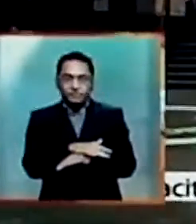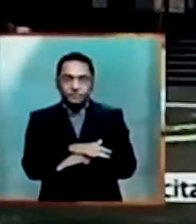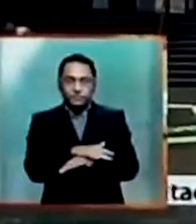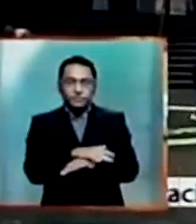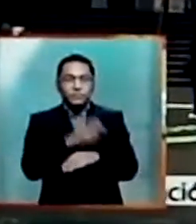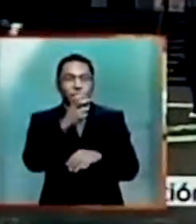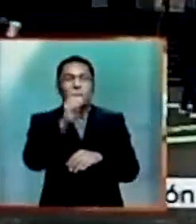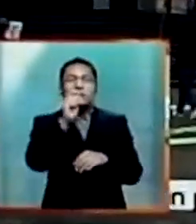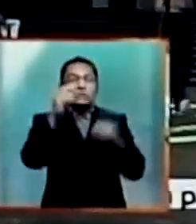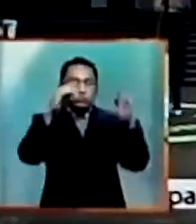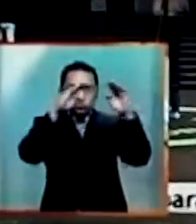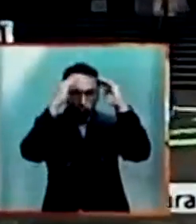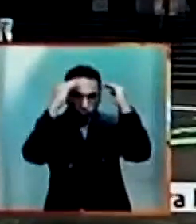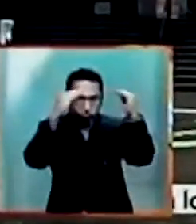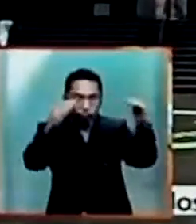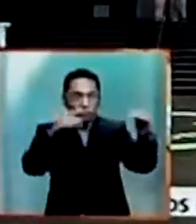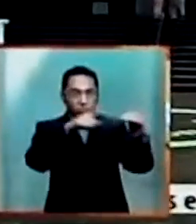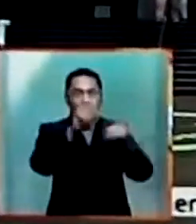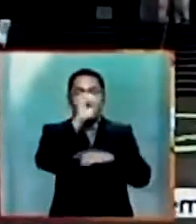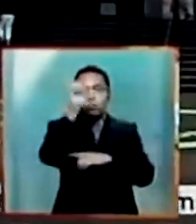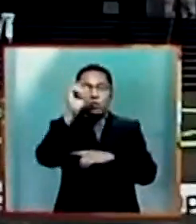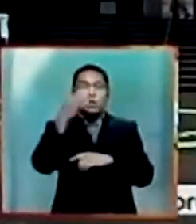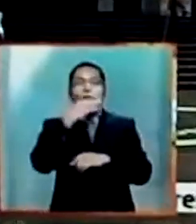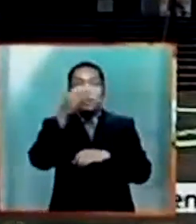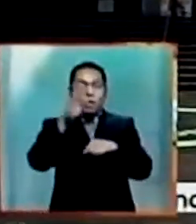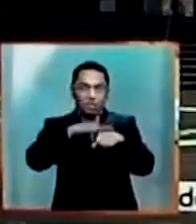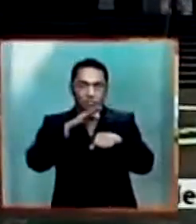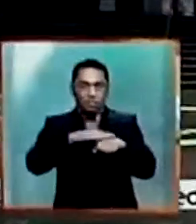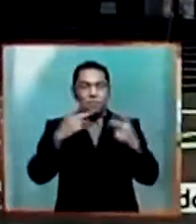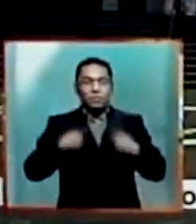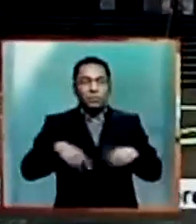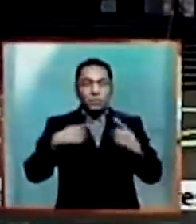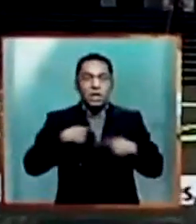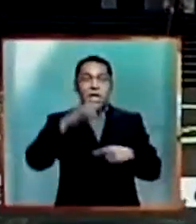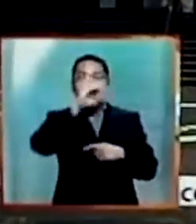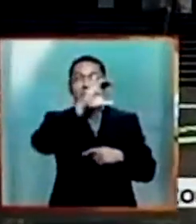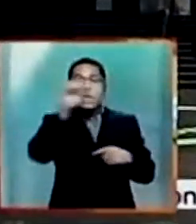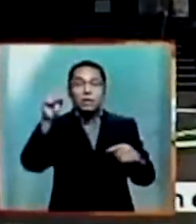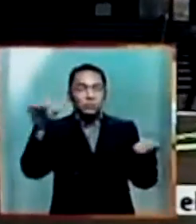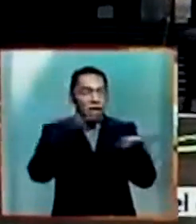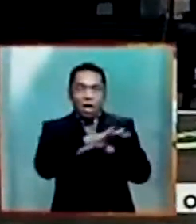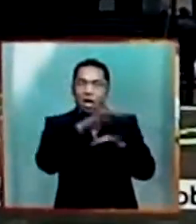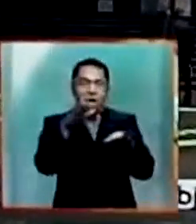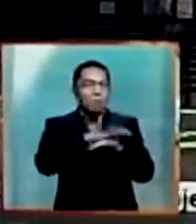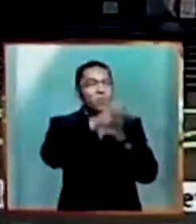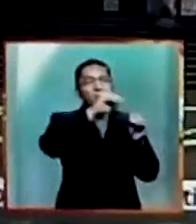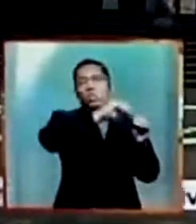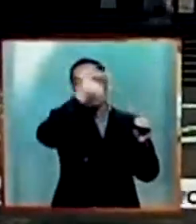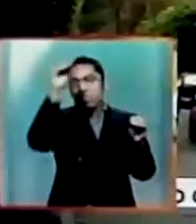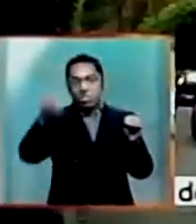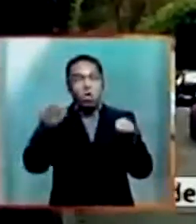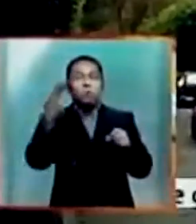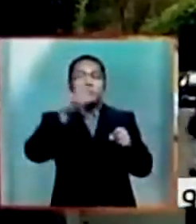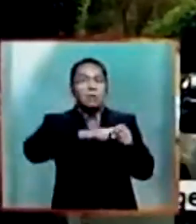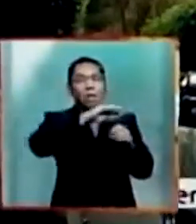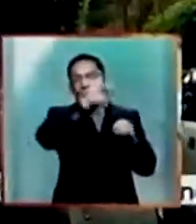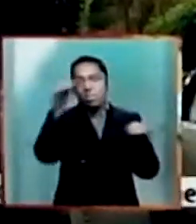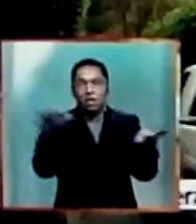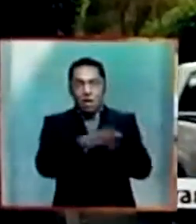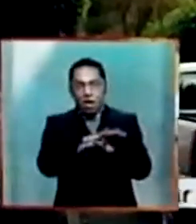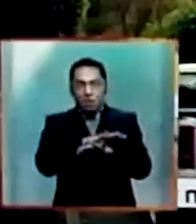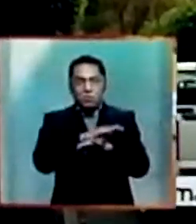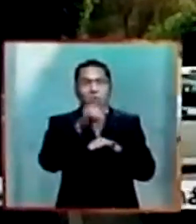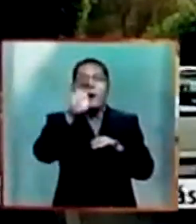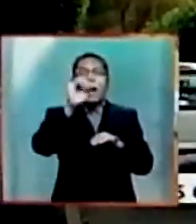Por una pequeña lona, las autoridades ya han estado informando a los derechohabientes del IMSS sobre el próximo cambio de este hospital.